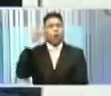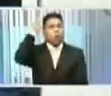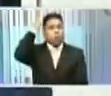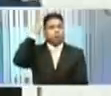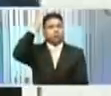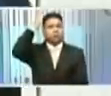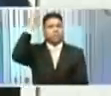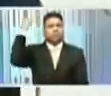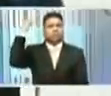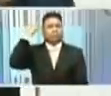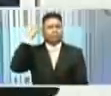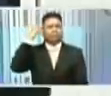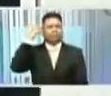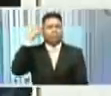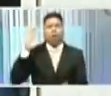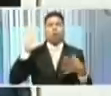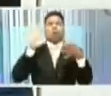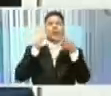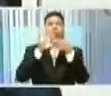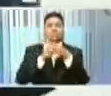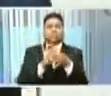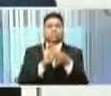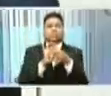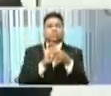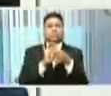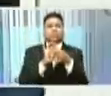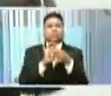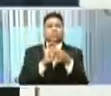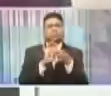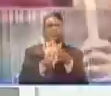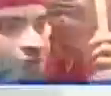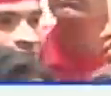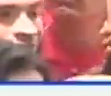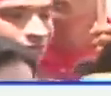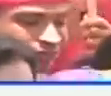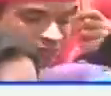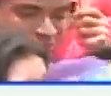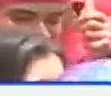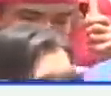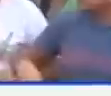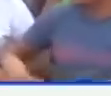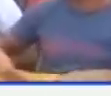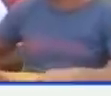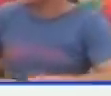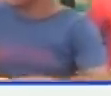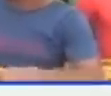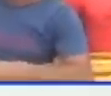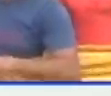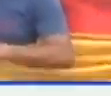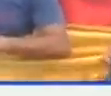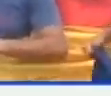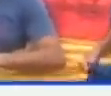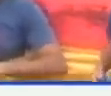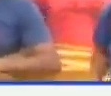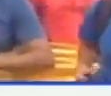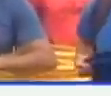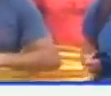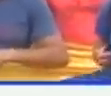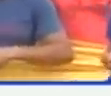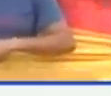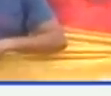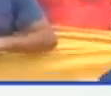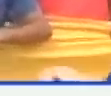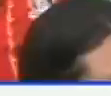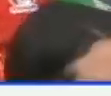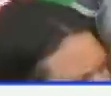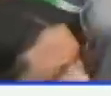consciente, unido y movilizado en las calles garantizando la paz, la